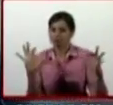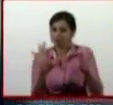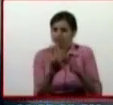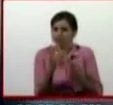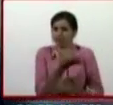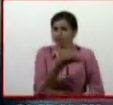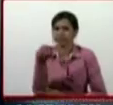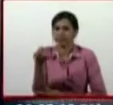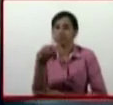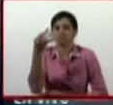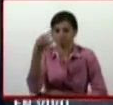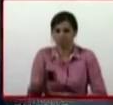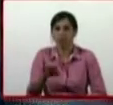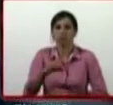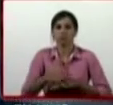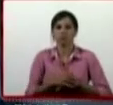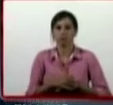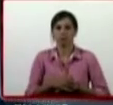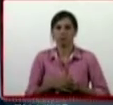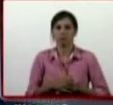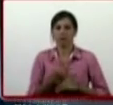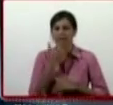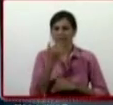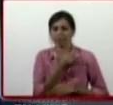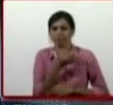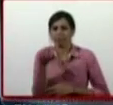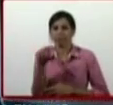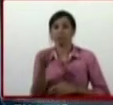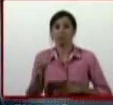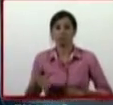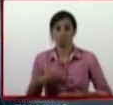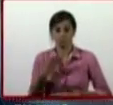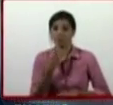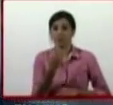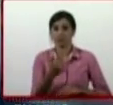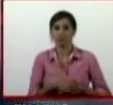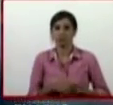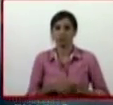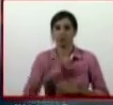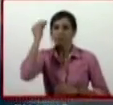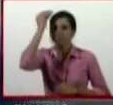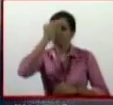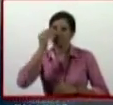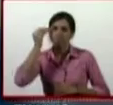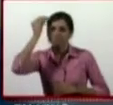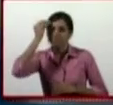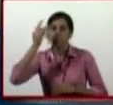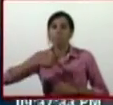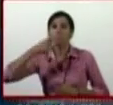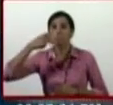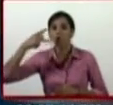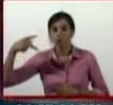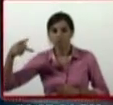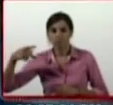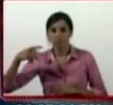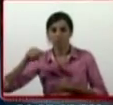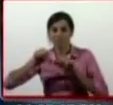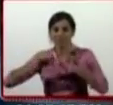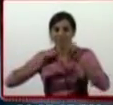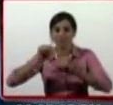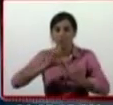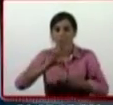correctamente y de manera casi perfecta, podríamos decir, el pensamiento político del siglo